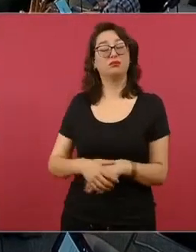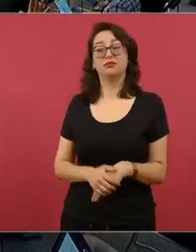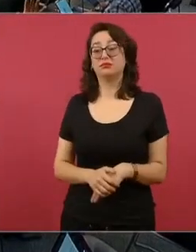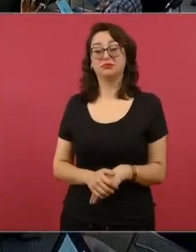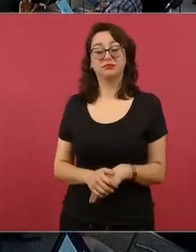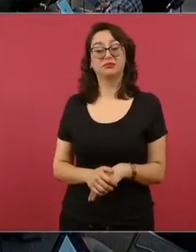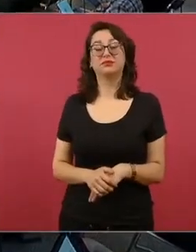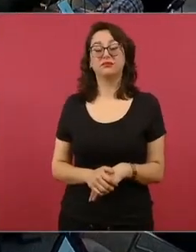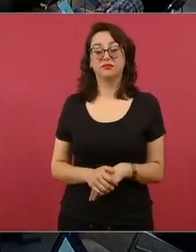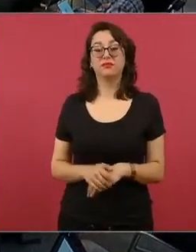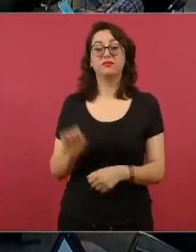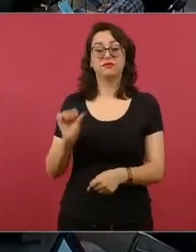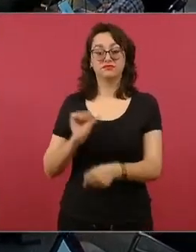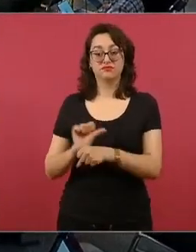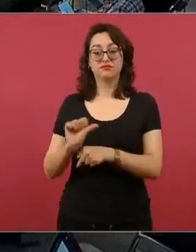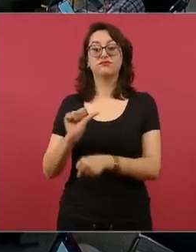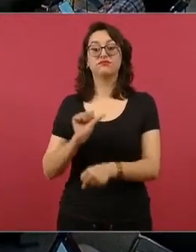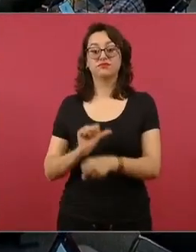los